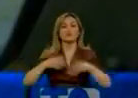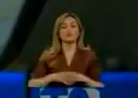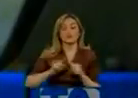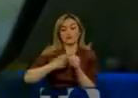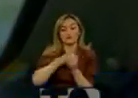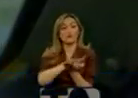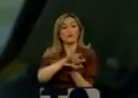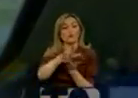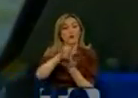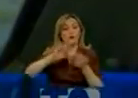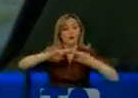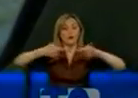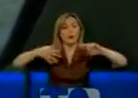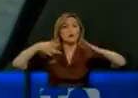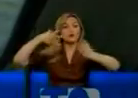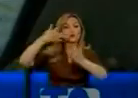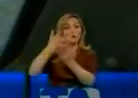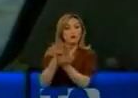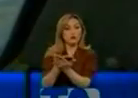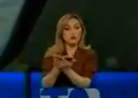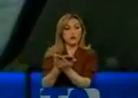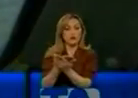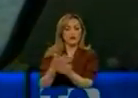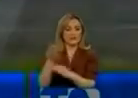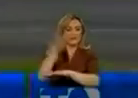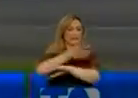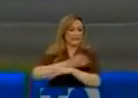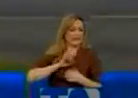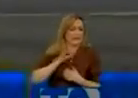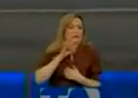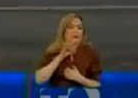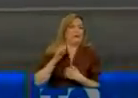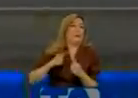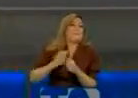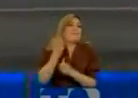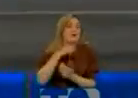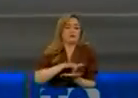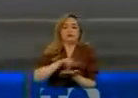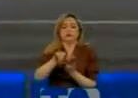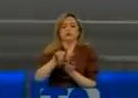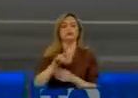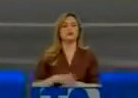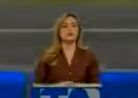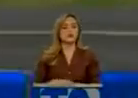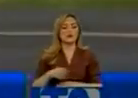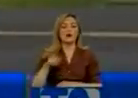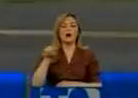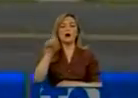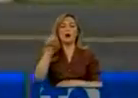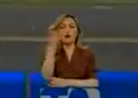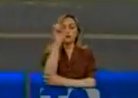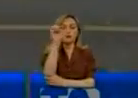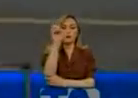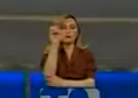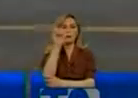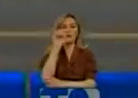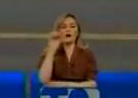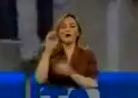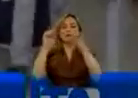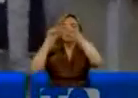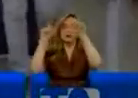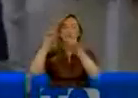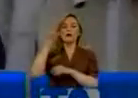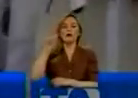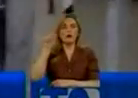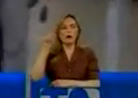primer vuelo regional en llegar tras la aparición del coronavirus. Este 1 de octubre, la aerolínea Avianca retomará las rutas entre Ecuador y Colombia. Serán